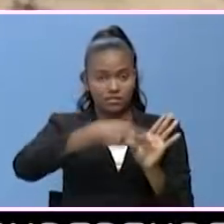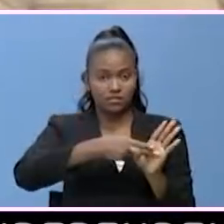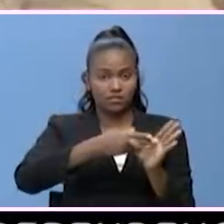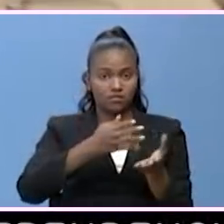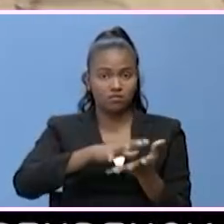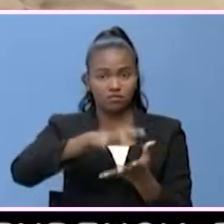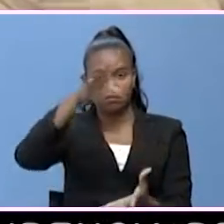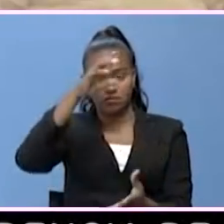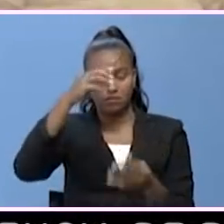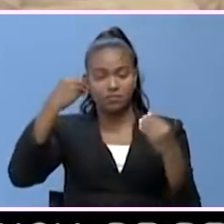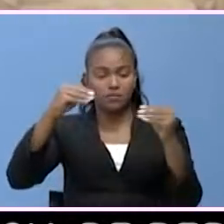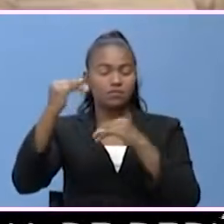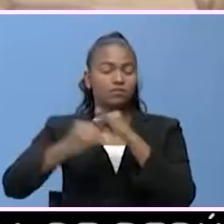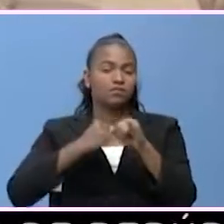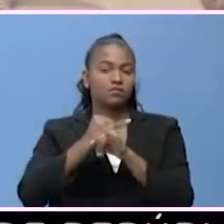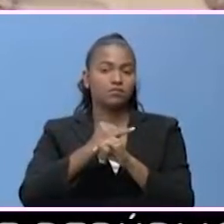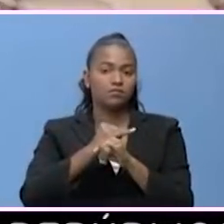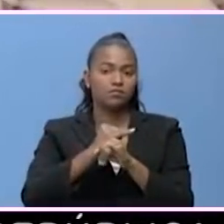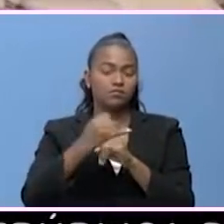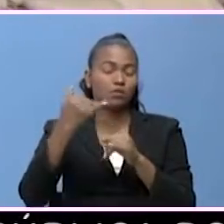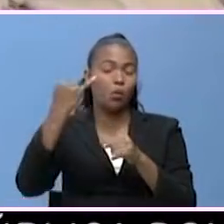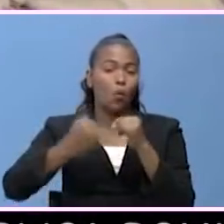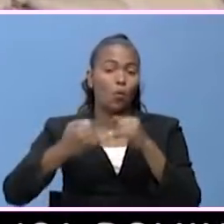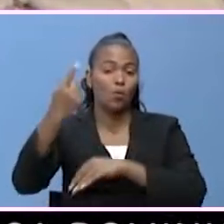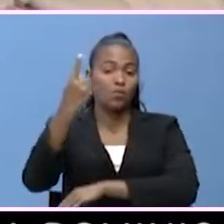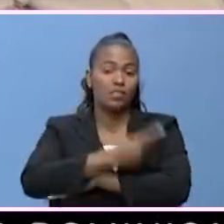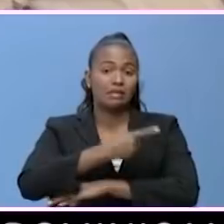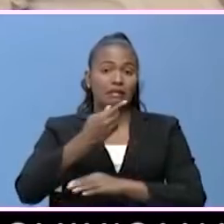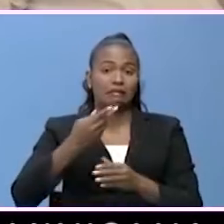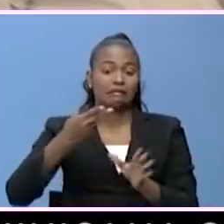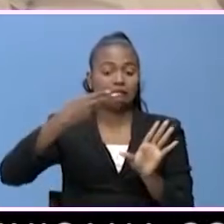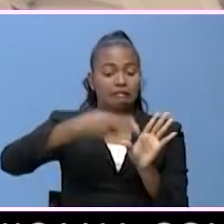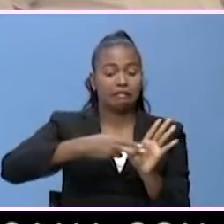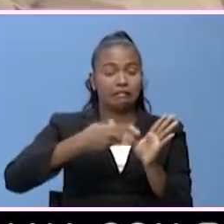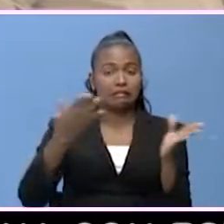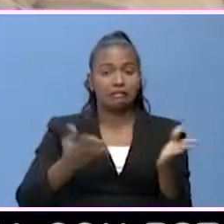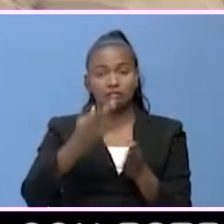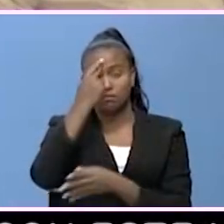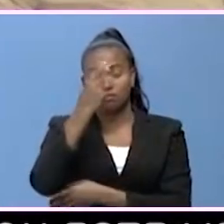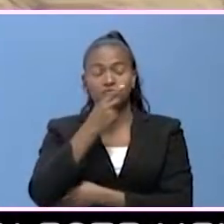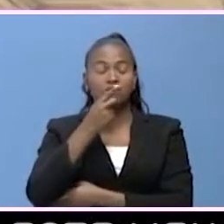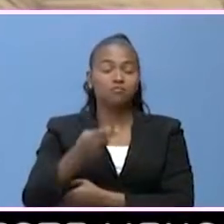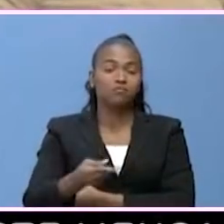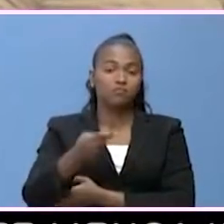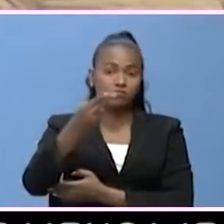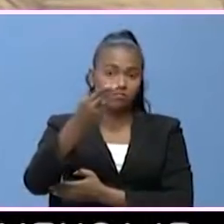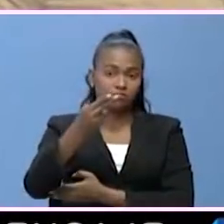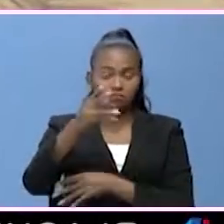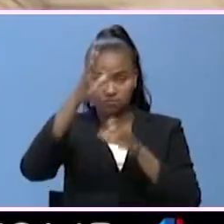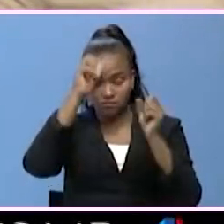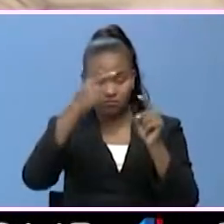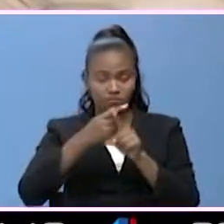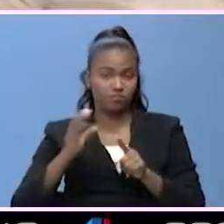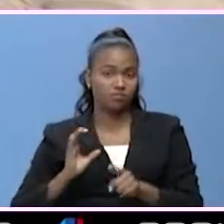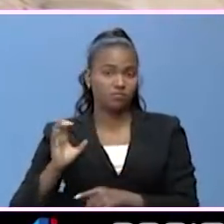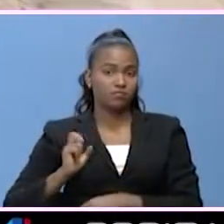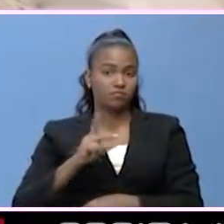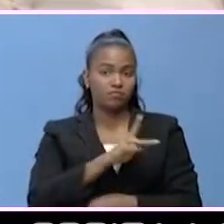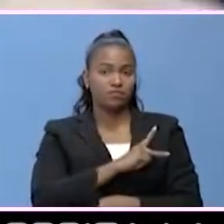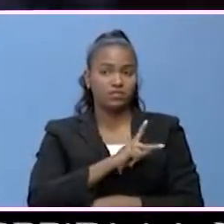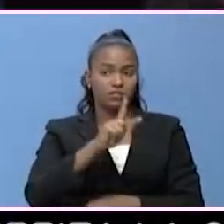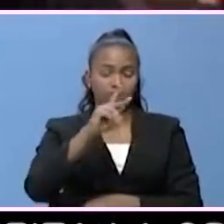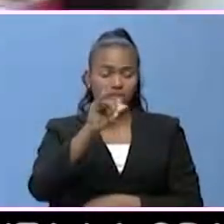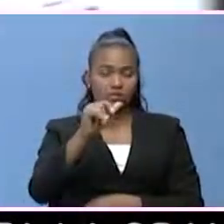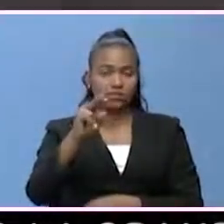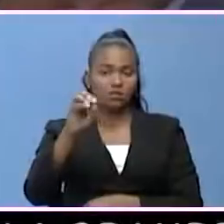los mercados internacionales, en los últimos días los combustibles en la nación han experimentado alzas. El presidente de la Cámara de Diputados, Alfredo